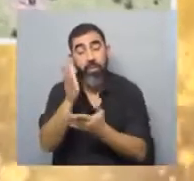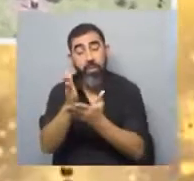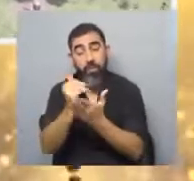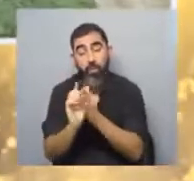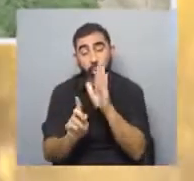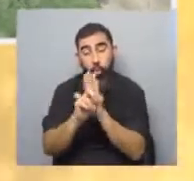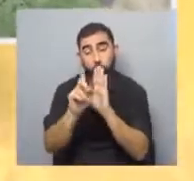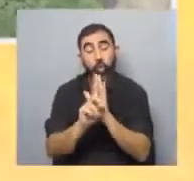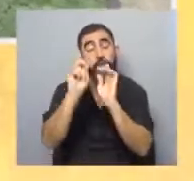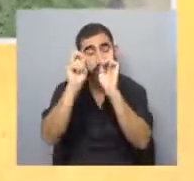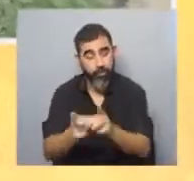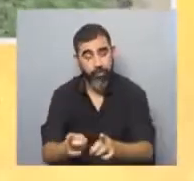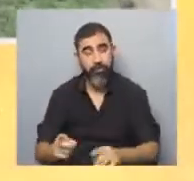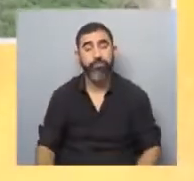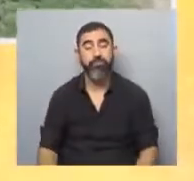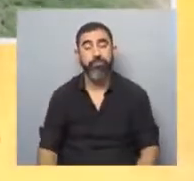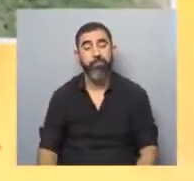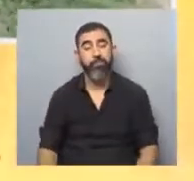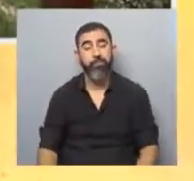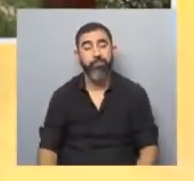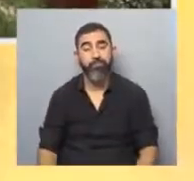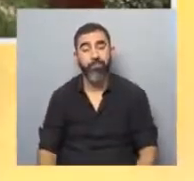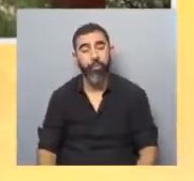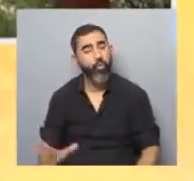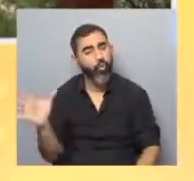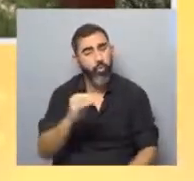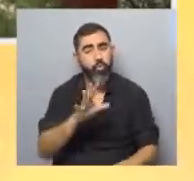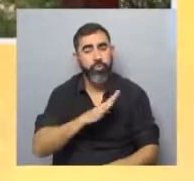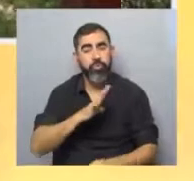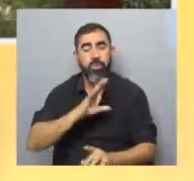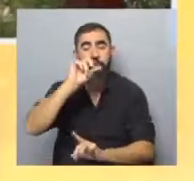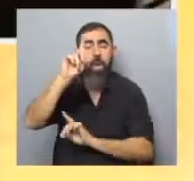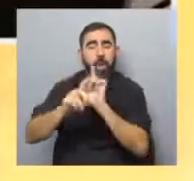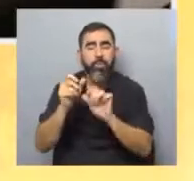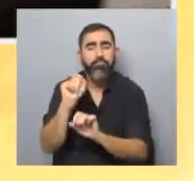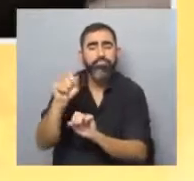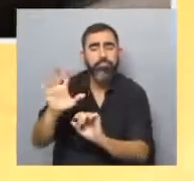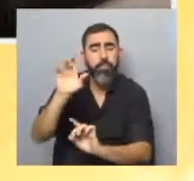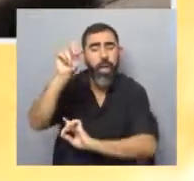que están en ese otro proyecto que se llama Botucatú. Todos tienen alguna especialidad,